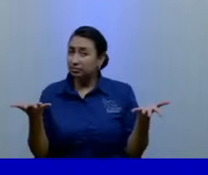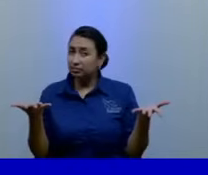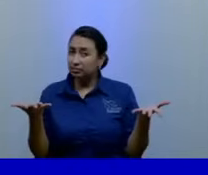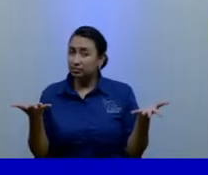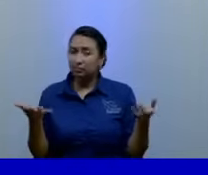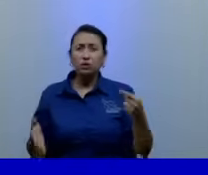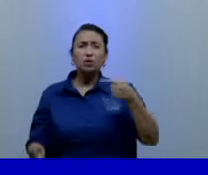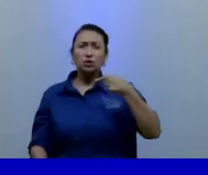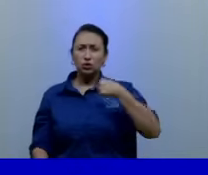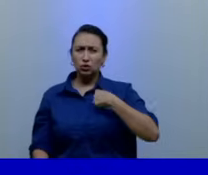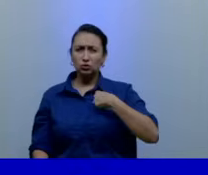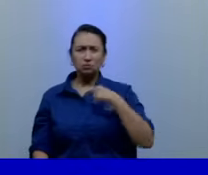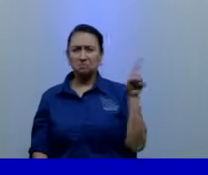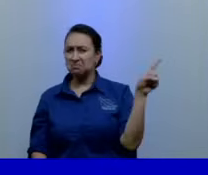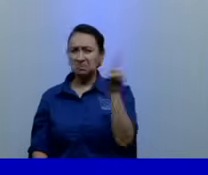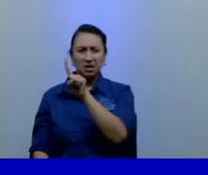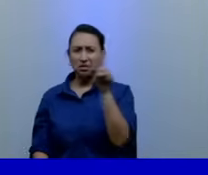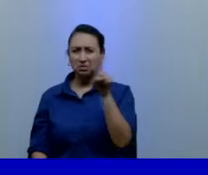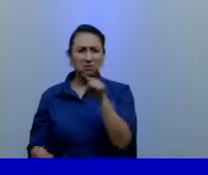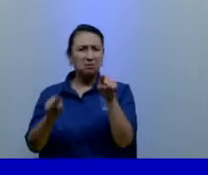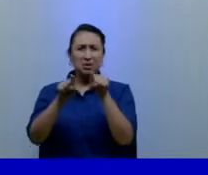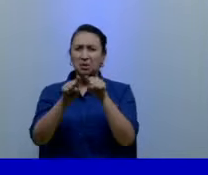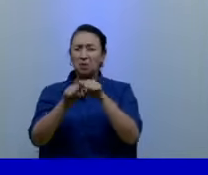conmigo, ya no soy lo que fui.